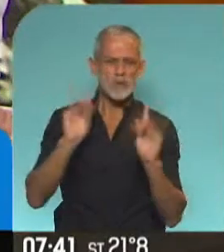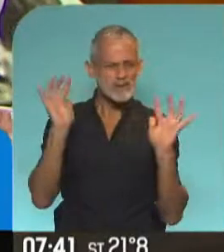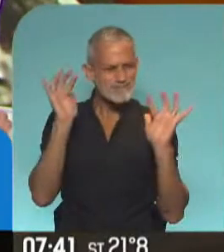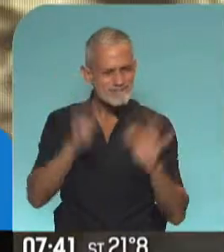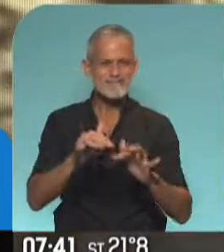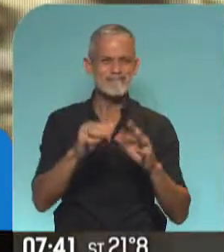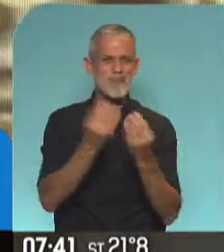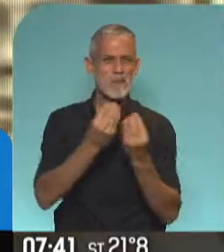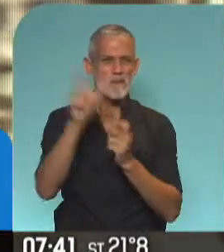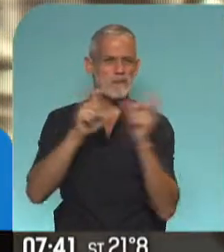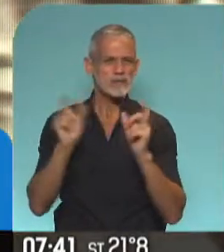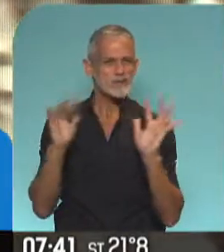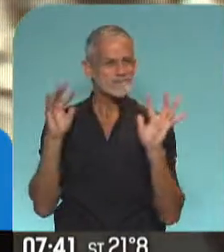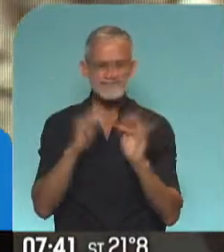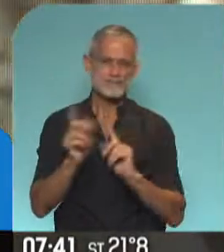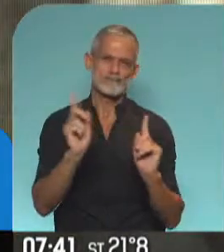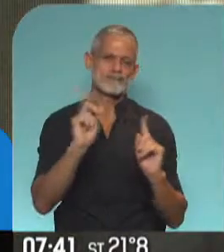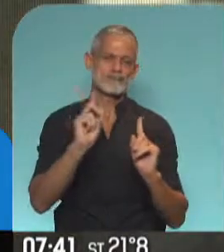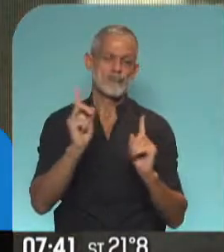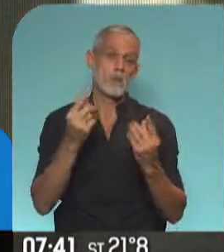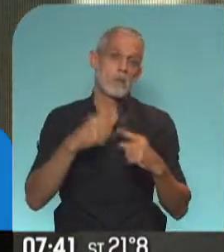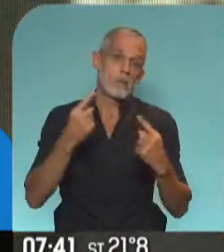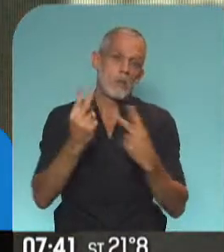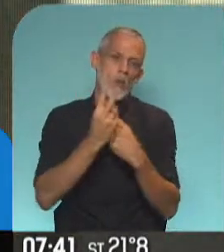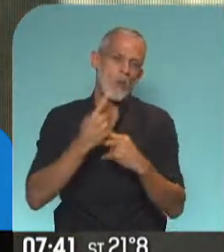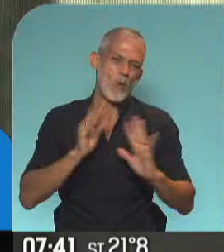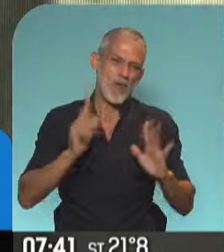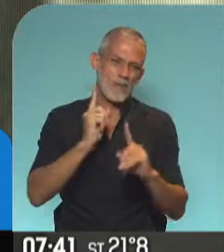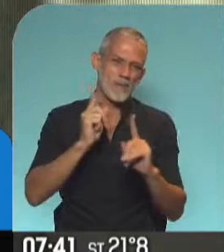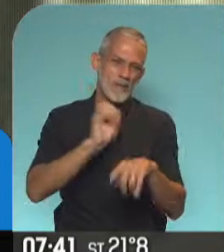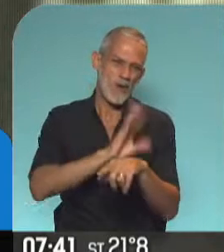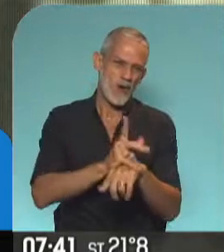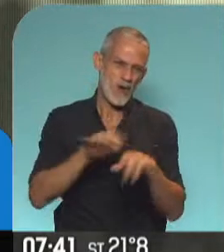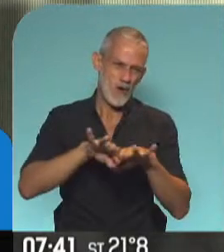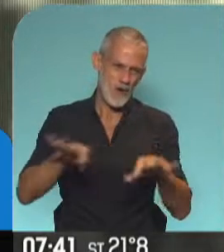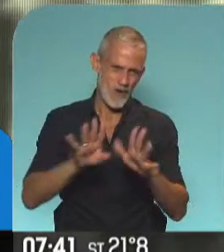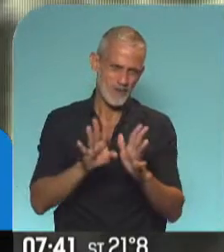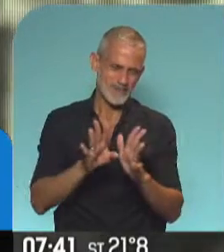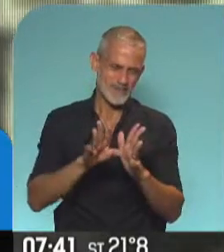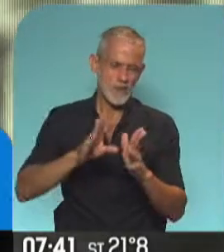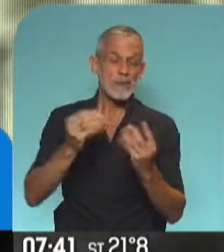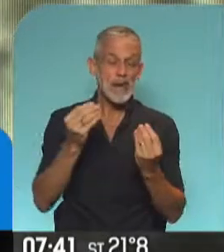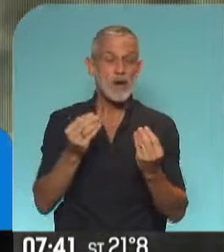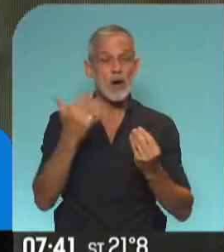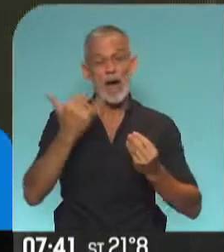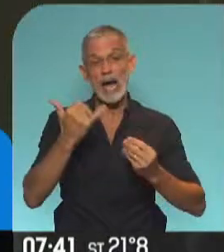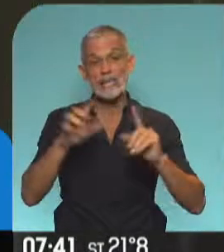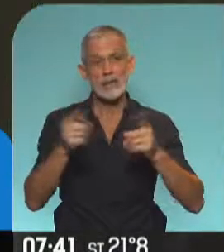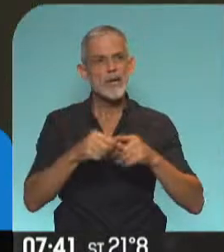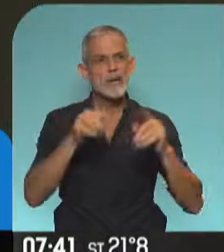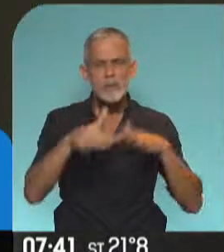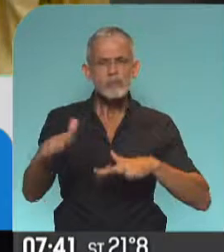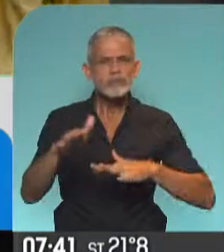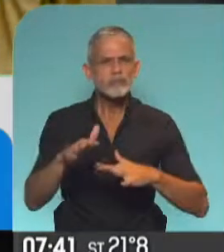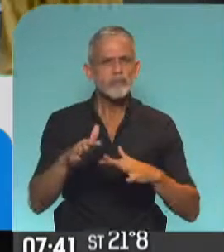un amontonamiento de gente, bueno, para seguir sosteniendo lo que tiene que ver con los cuidados de la pandemia, pero decíamos también movilización en